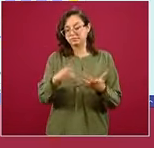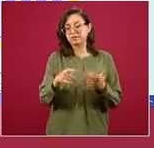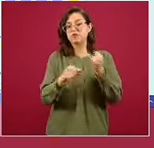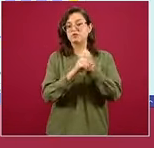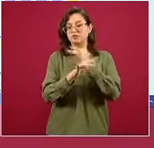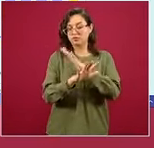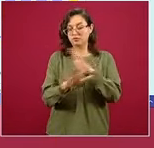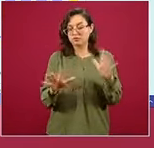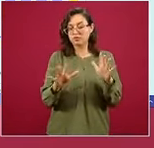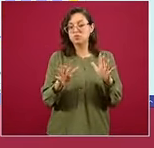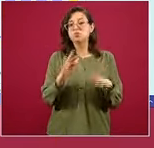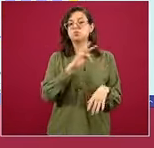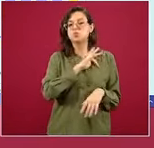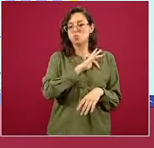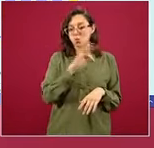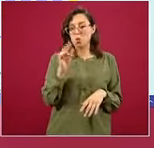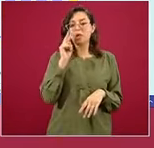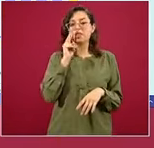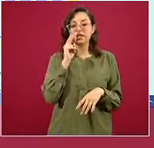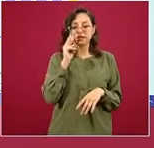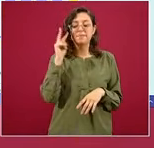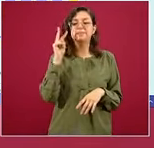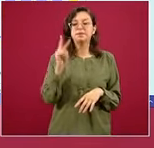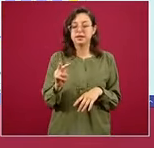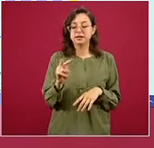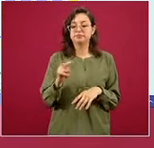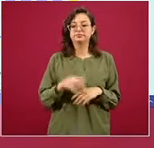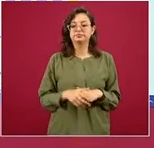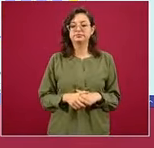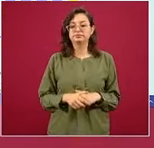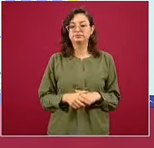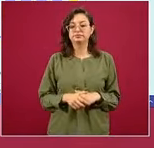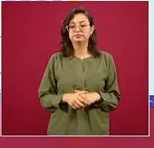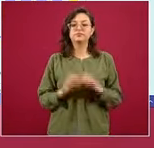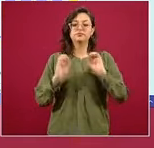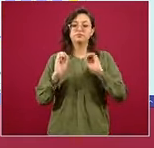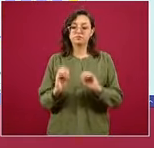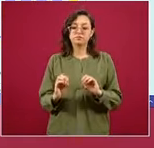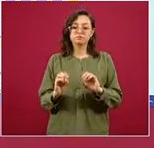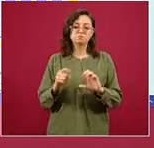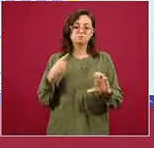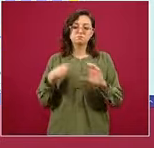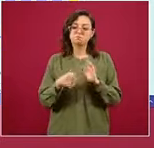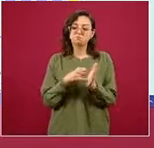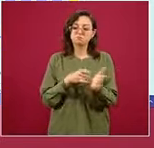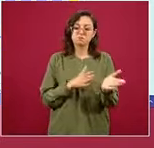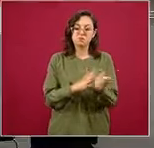estos variables específicamente en esta forma de organización, o la puede mandar directamente a